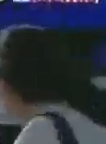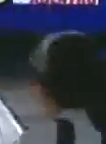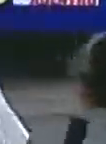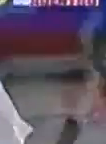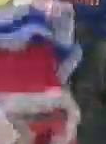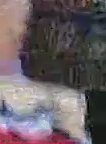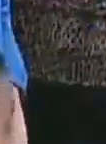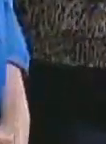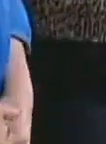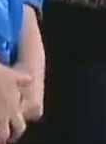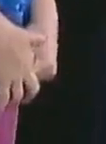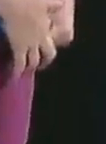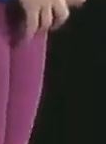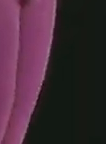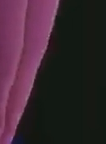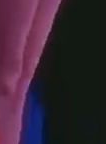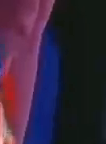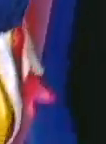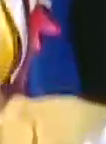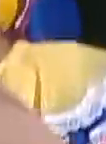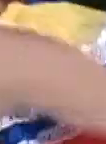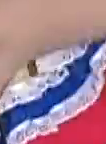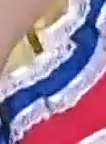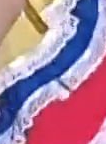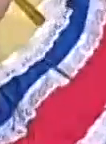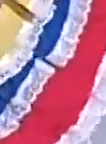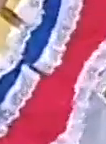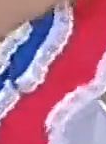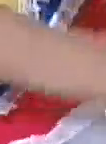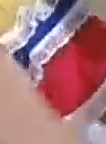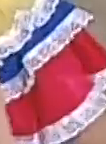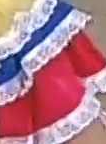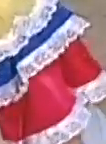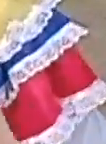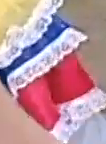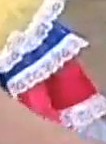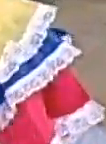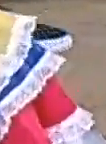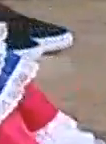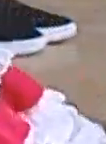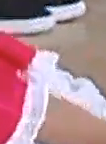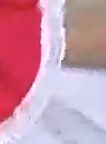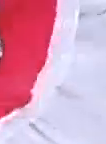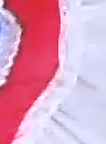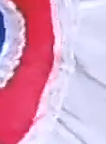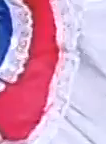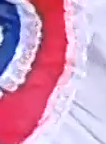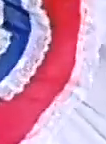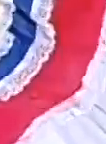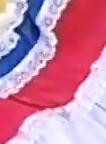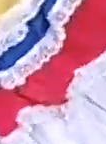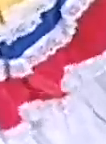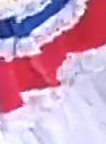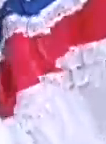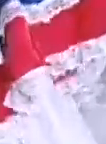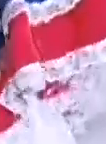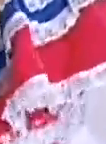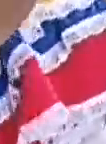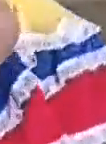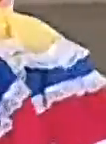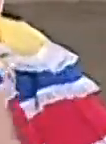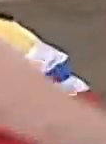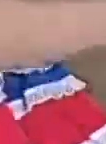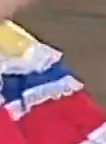encuentro? Representantes colaboradores de la misión Barrio Adentro, quienes desde el principio, la creación desde el